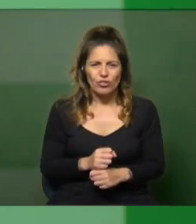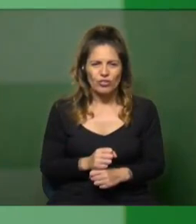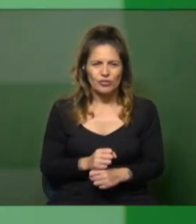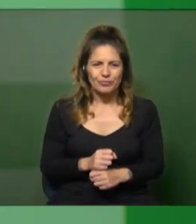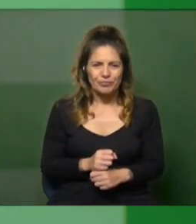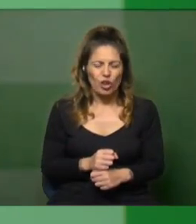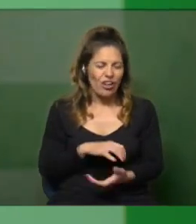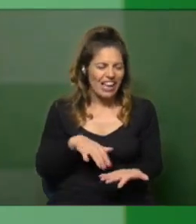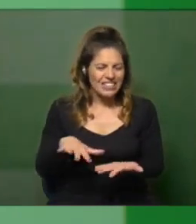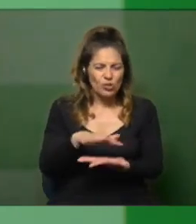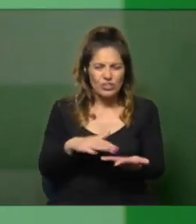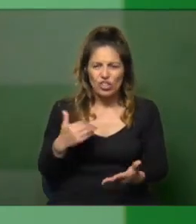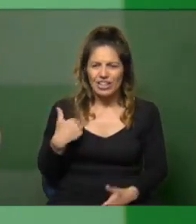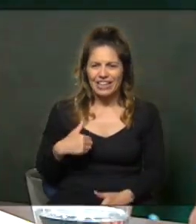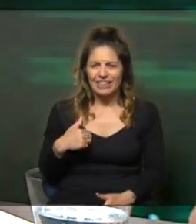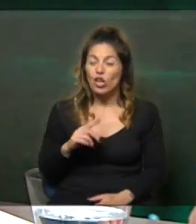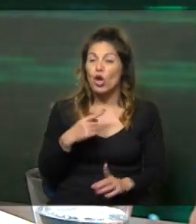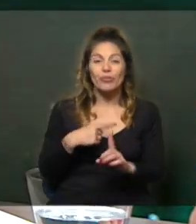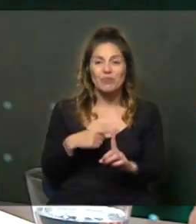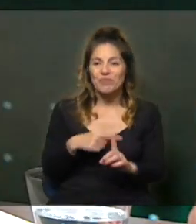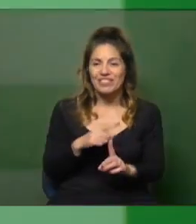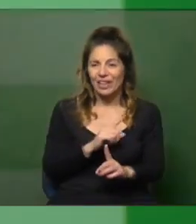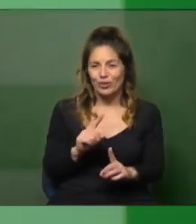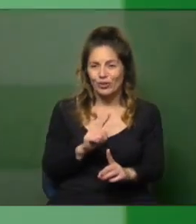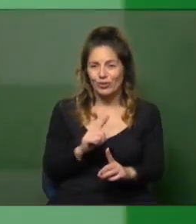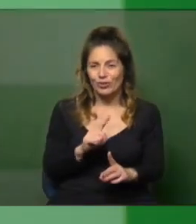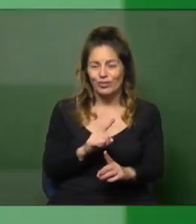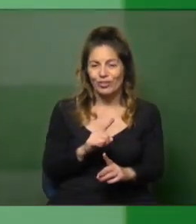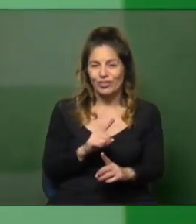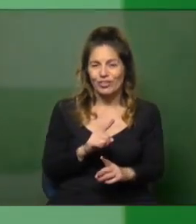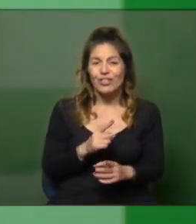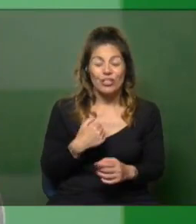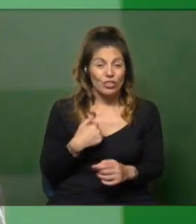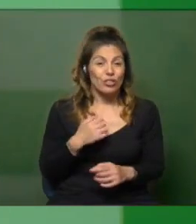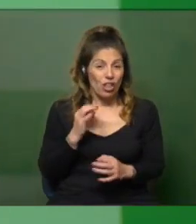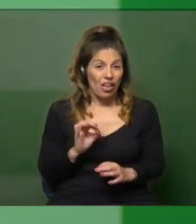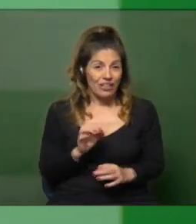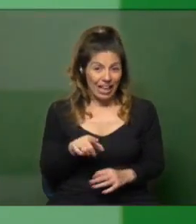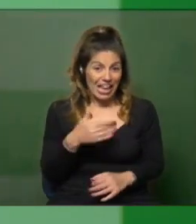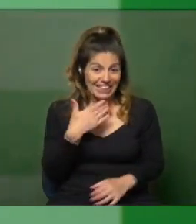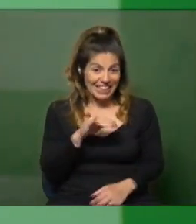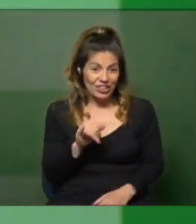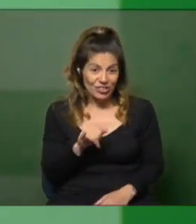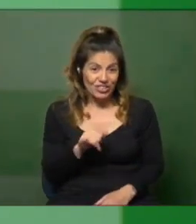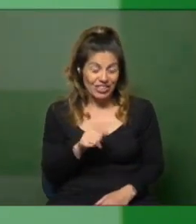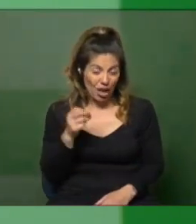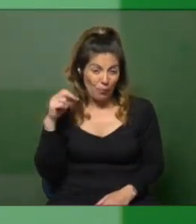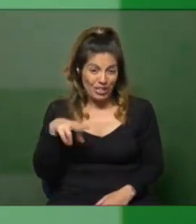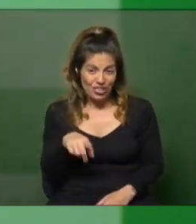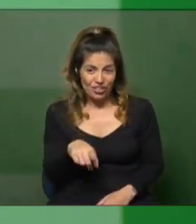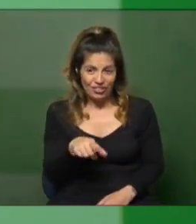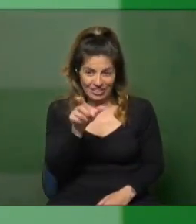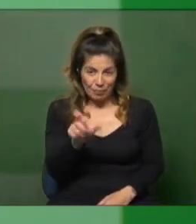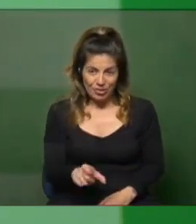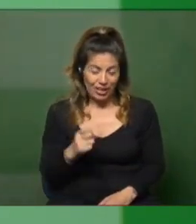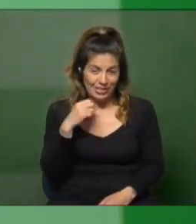con la situación de Argentina con no fue optimista tampoco no por eso es es yo yo la verdad que entiendo mucho Esa posición y creo